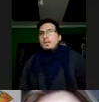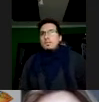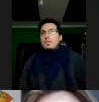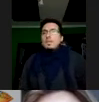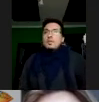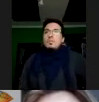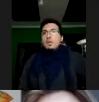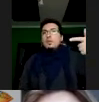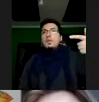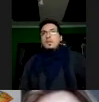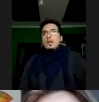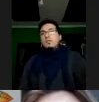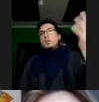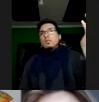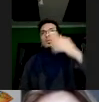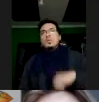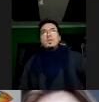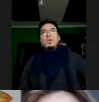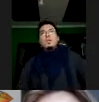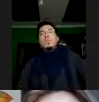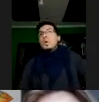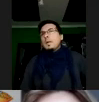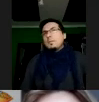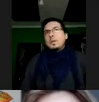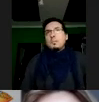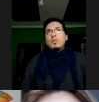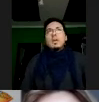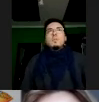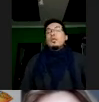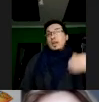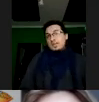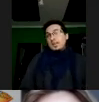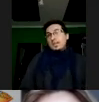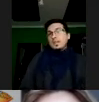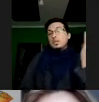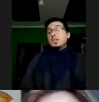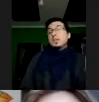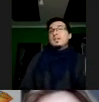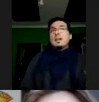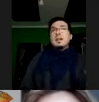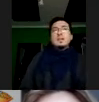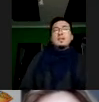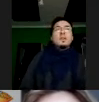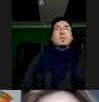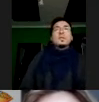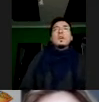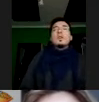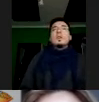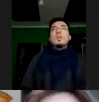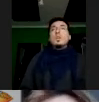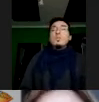ahí simplemente hay una puerta, una ventana de algunos muebles, por ejemplo. Pero gracias a esta sección que se le hace a la casa,